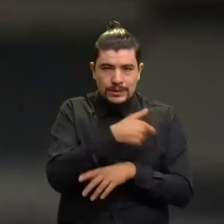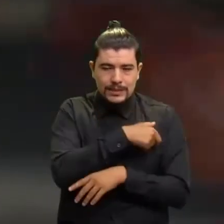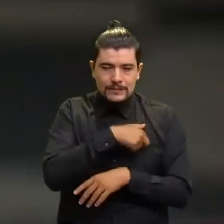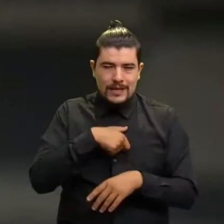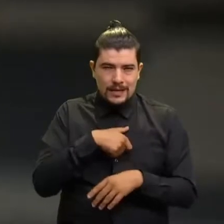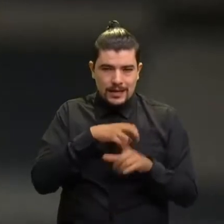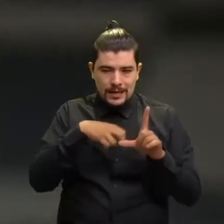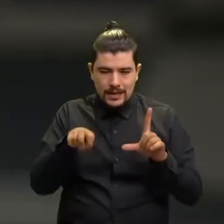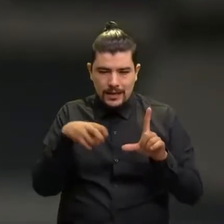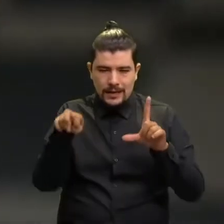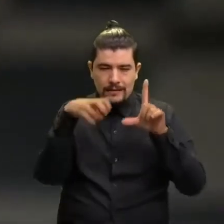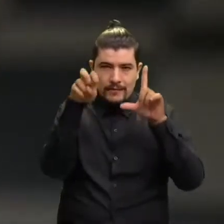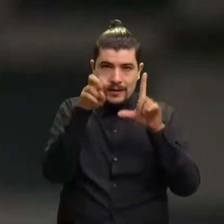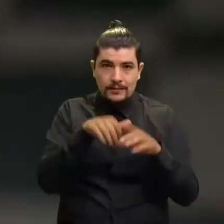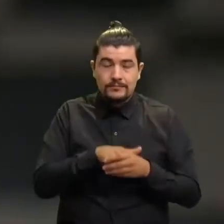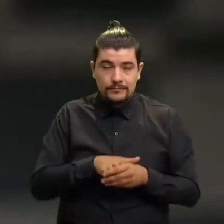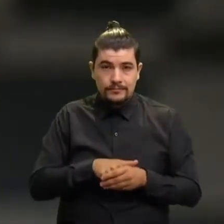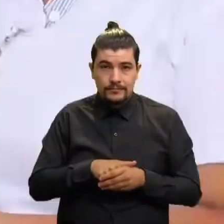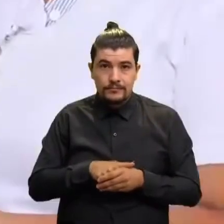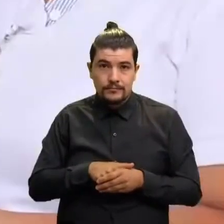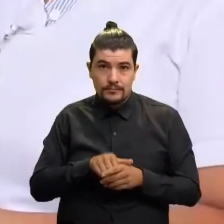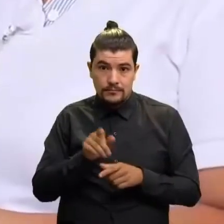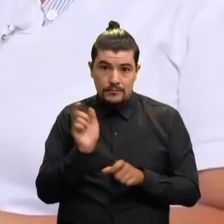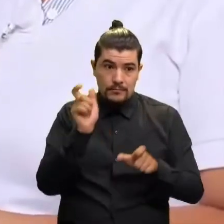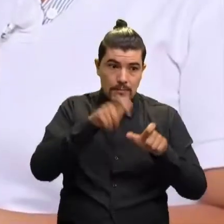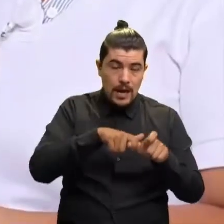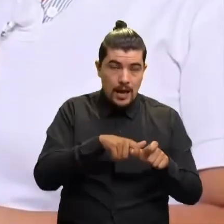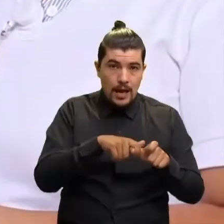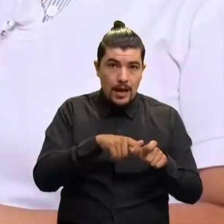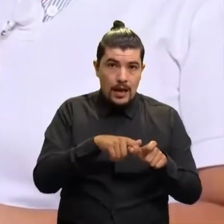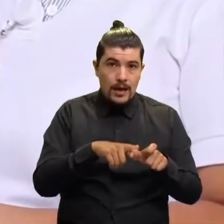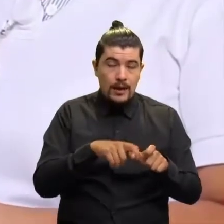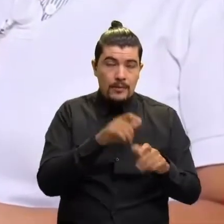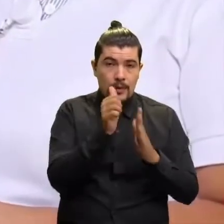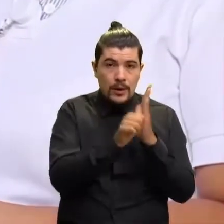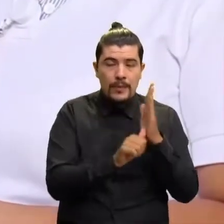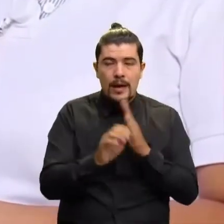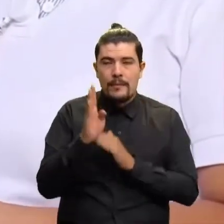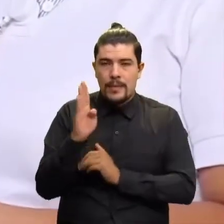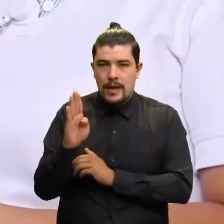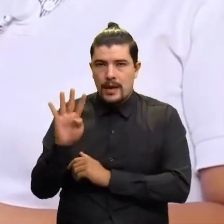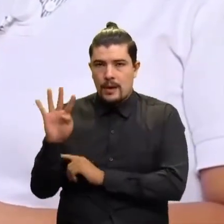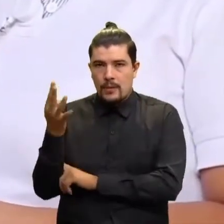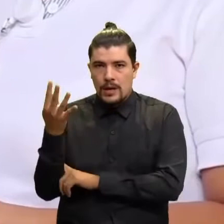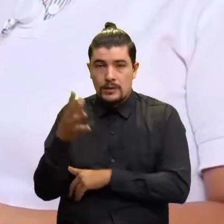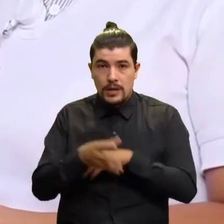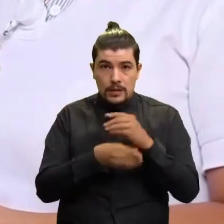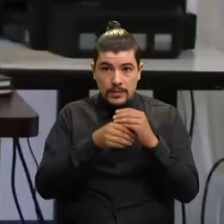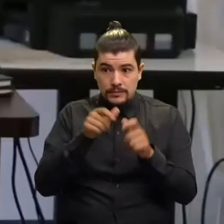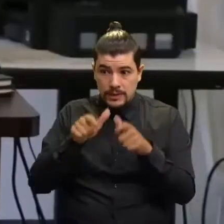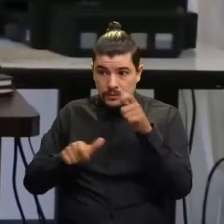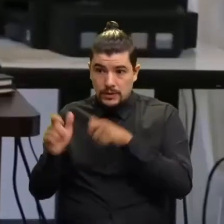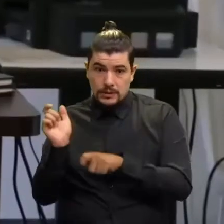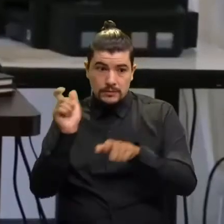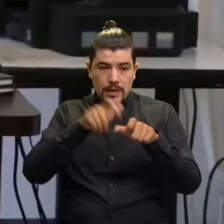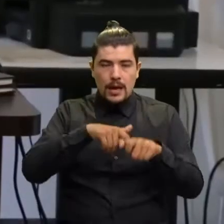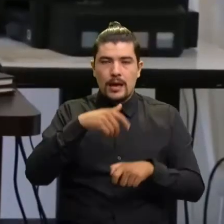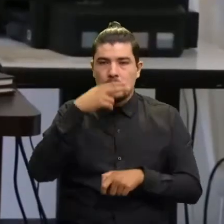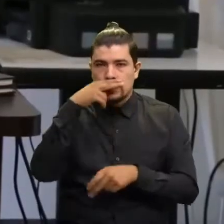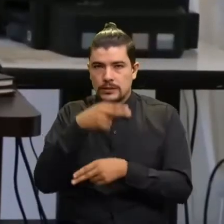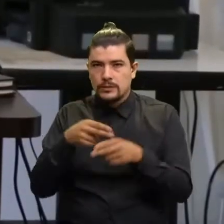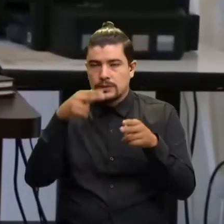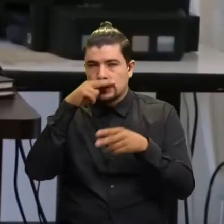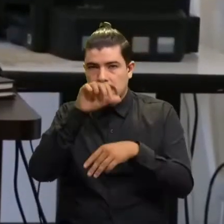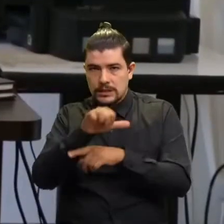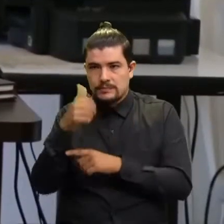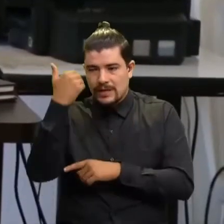la categoría para el programa será hasta la letra B4 y los titulares deben tener niños, niñas y adolescentes menores de 18 años dentro